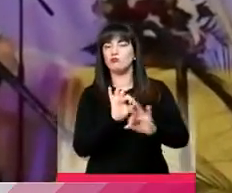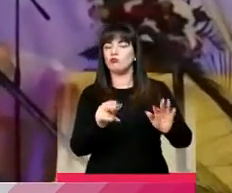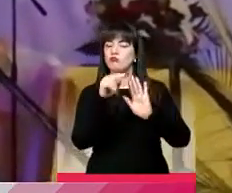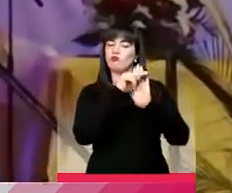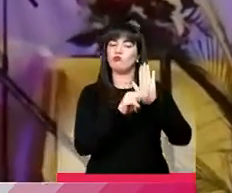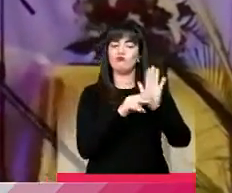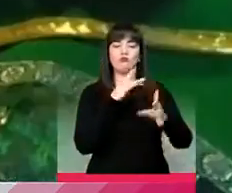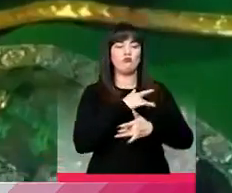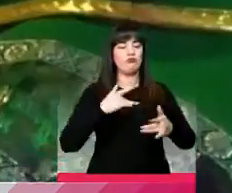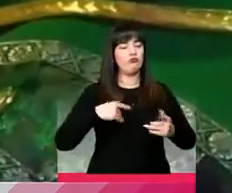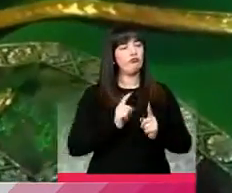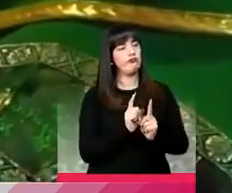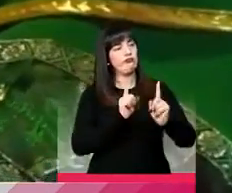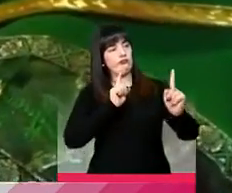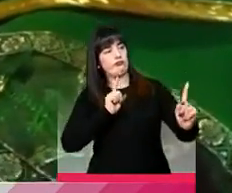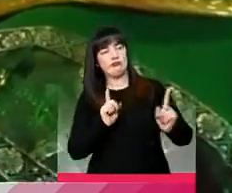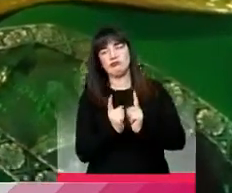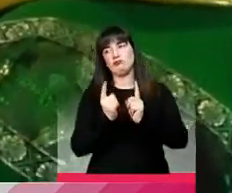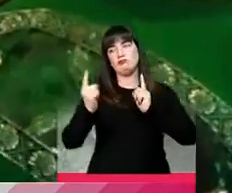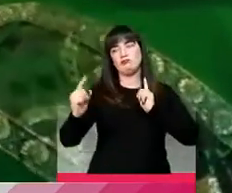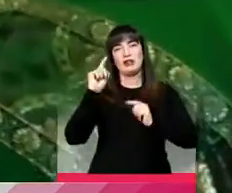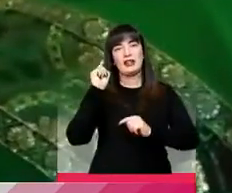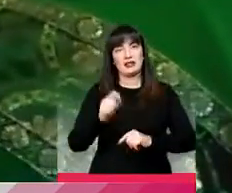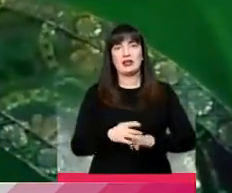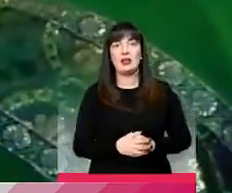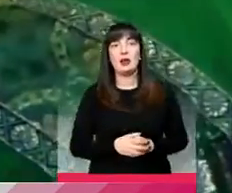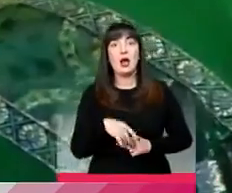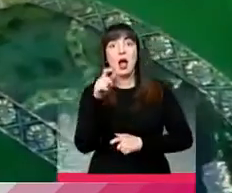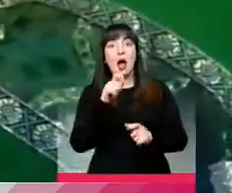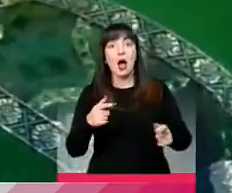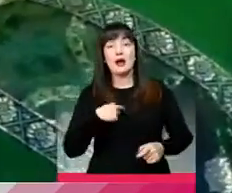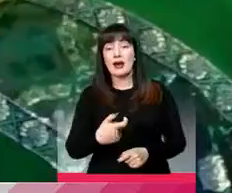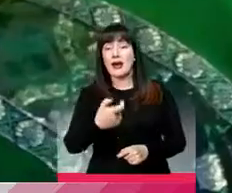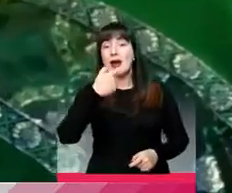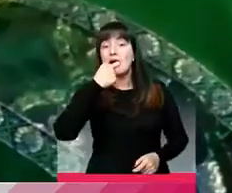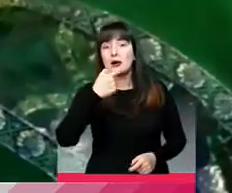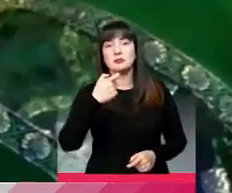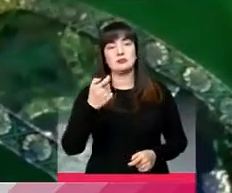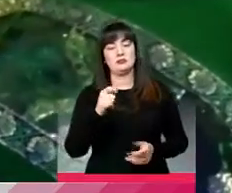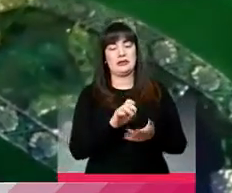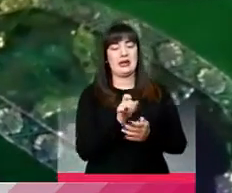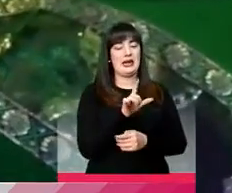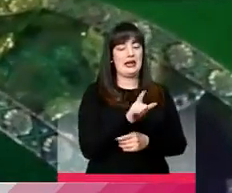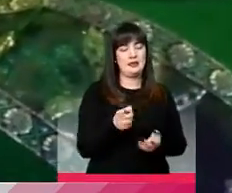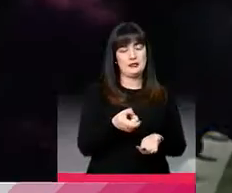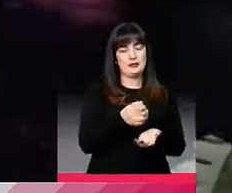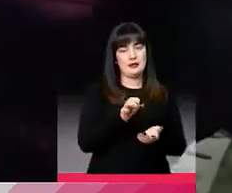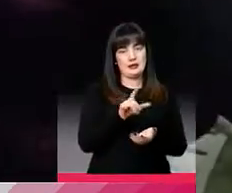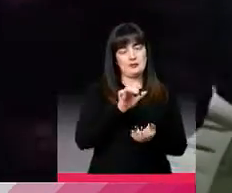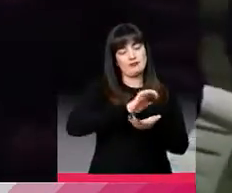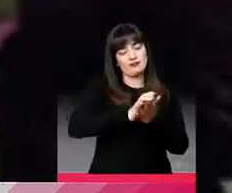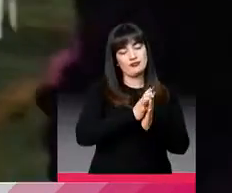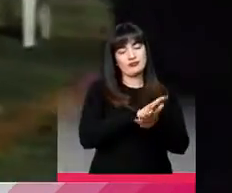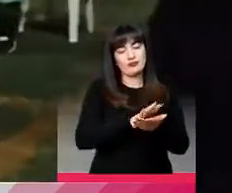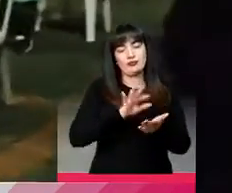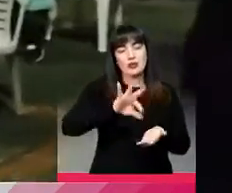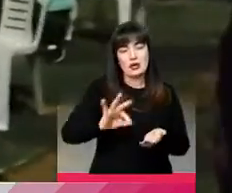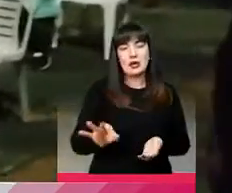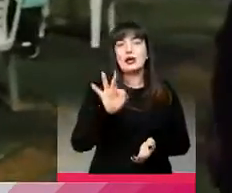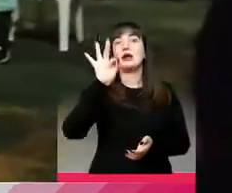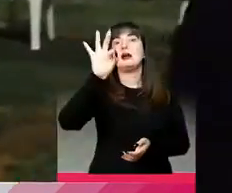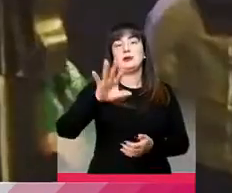norma de distanciamiento físico y a quienes van a comulgar se les aplica gel antibacterial antes de recibir la